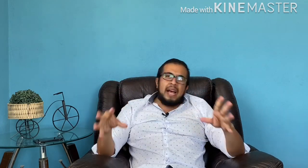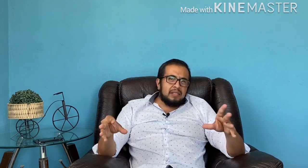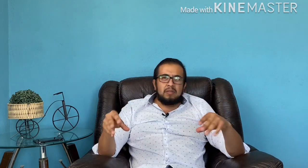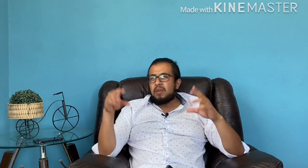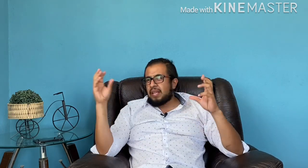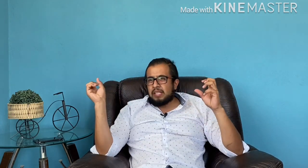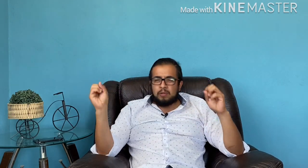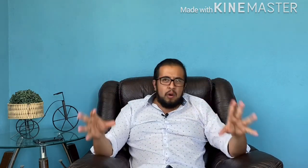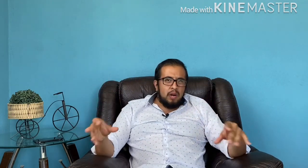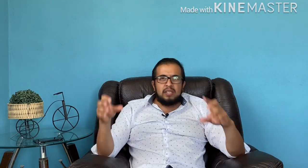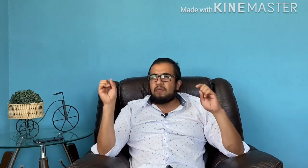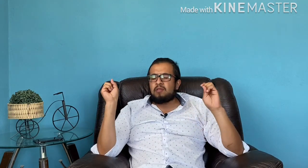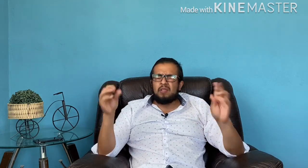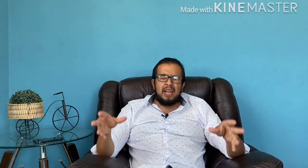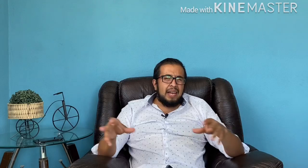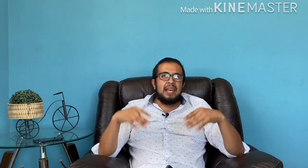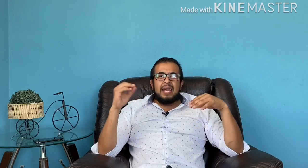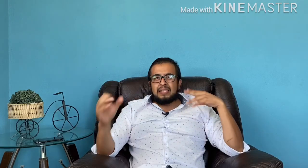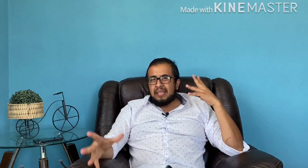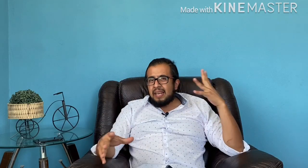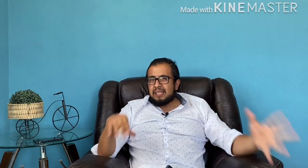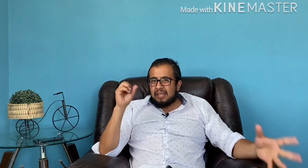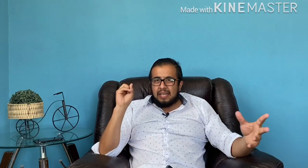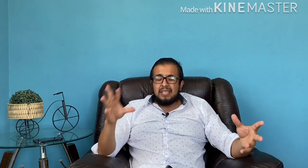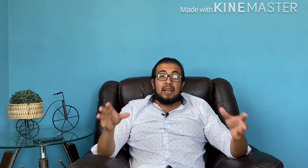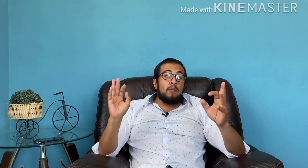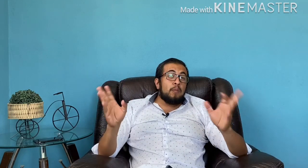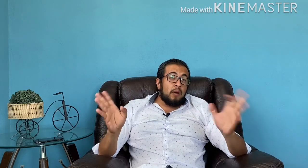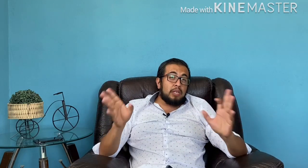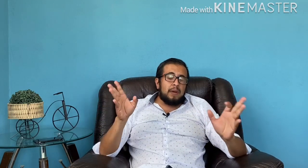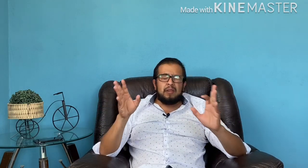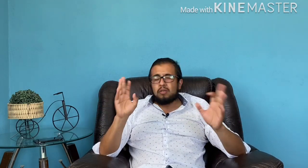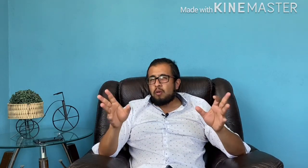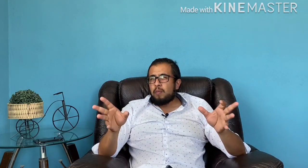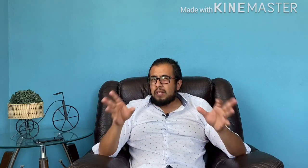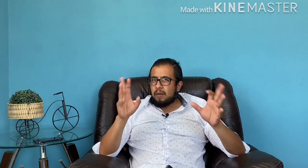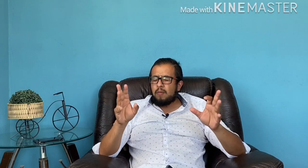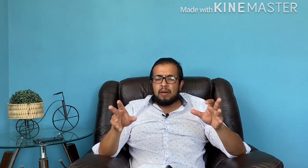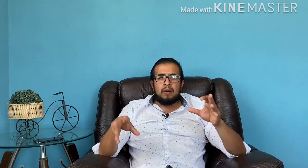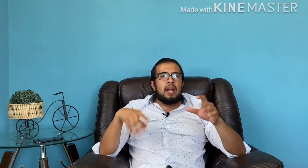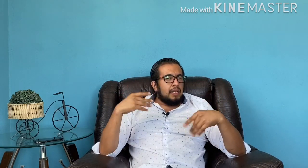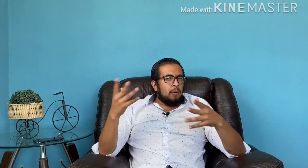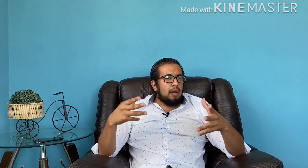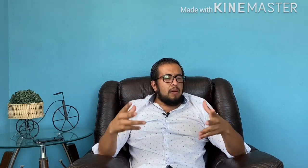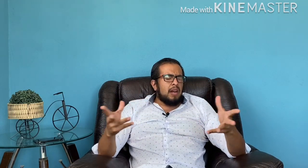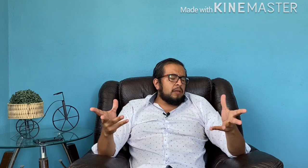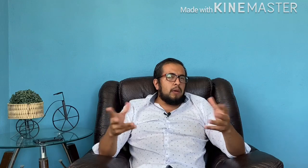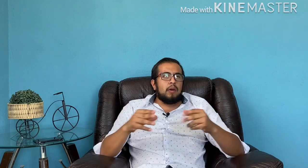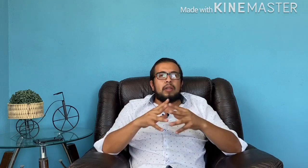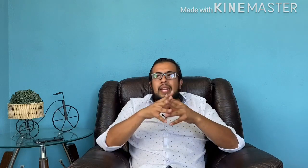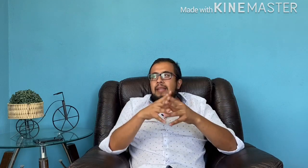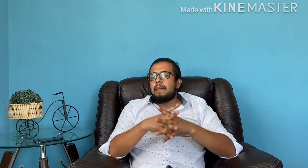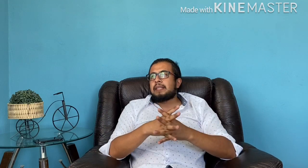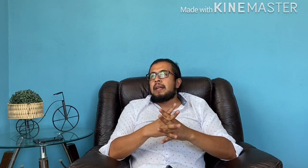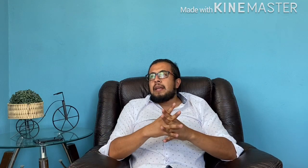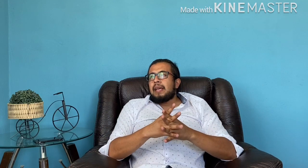un asco, es una decepción, es infuncional, etcétera, etcétera, etcétera. Muy pocas personas, yo creo que un porcentaje muy bajo, igual y lo analizo, me lo quedo